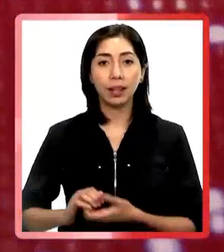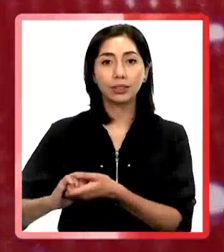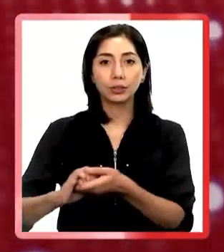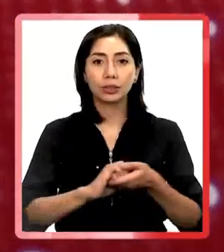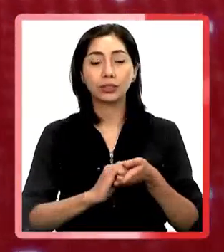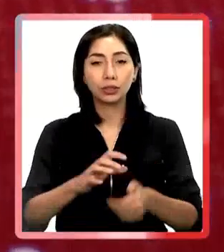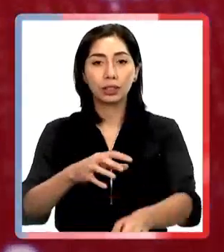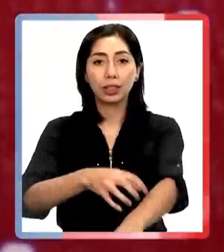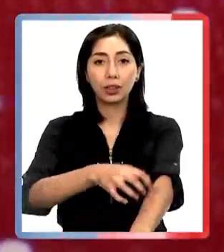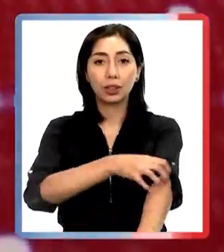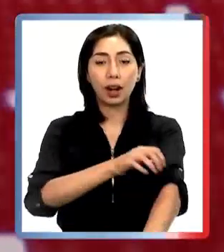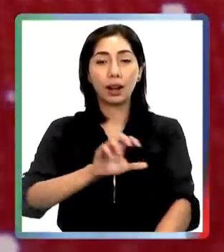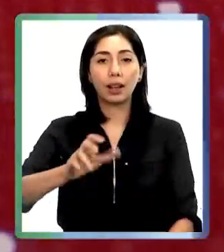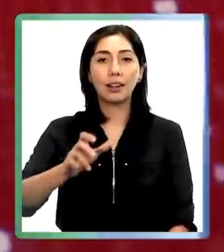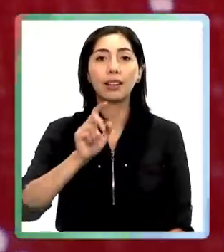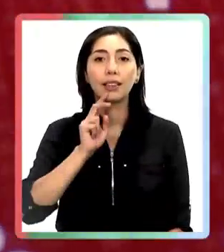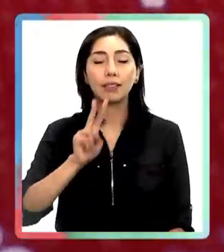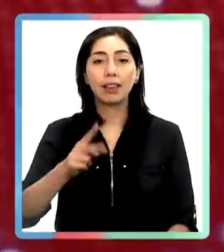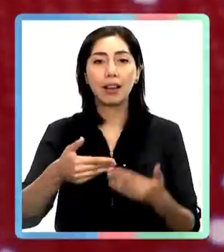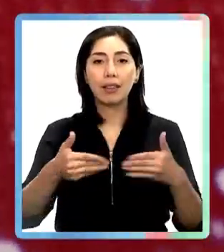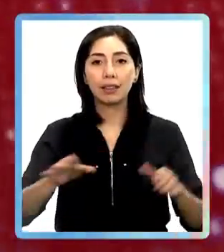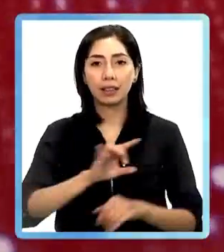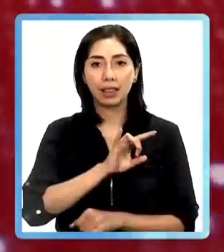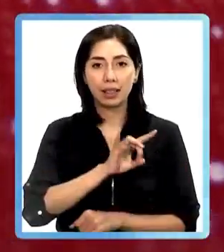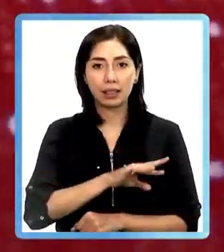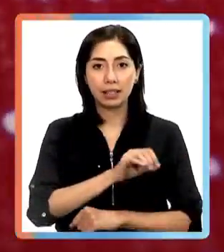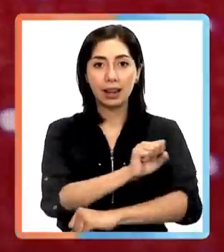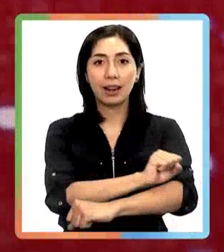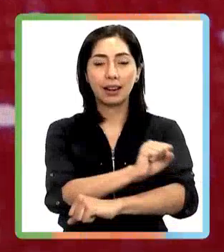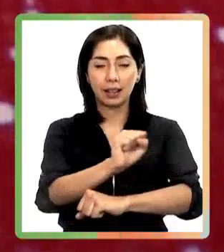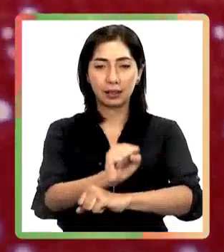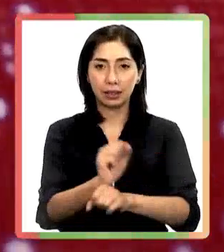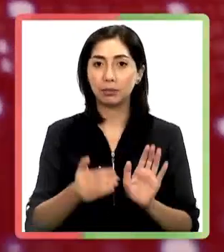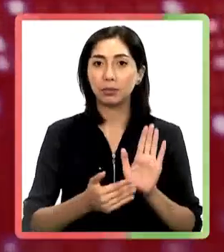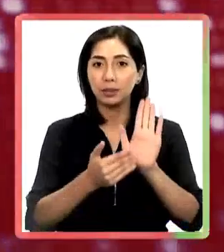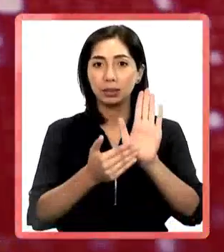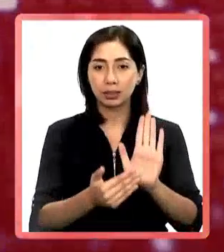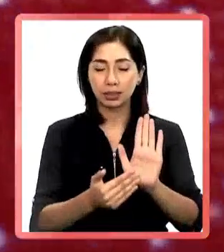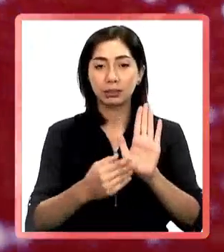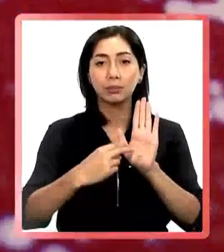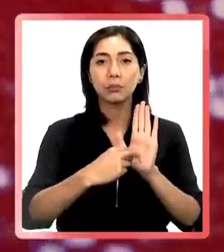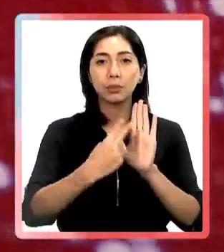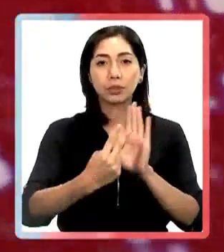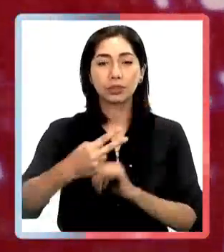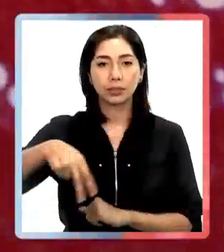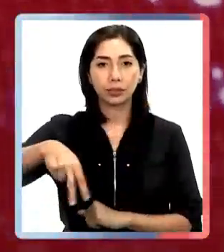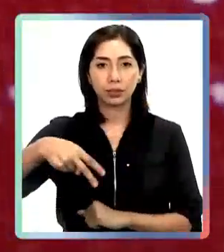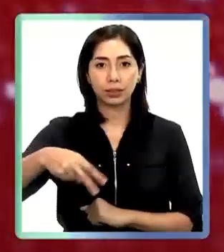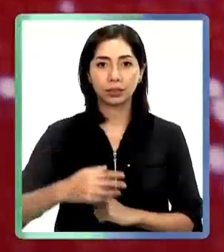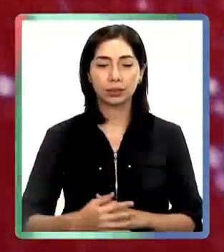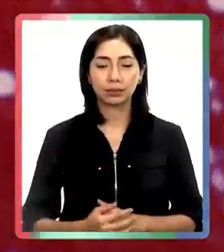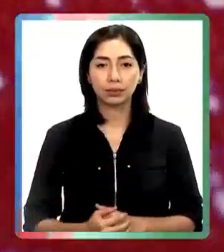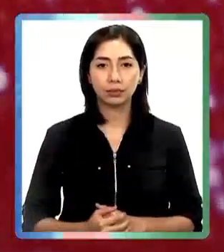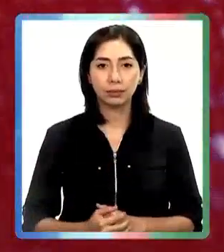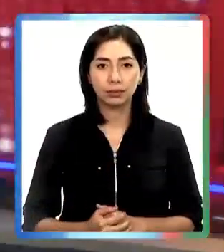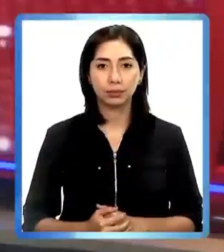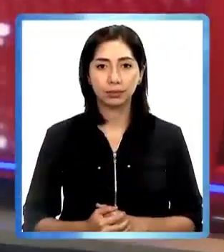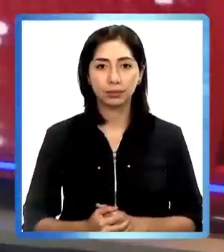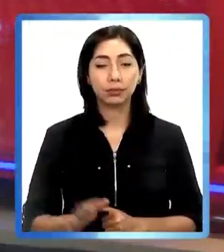Asociación Regional de Canales de Televisión de Señal Abierta de Chile, Arcatel, presenta Portavoz